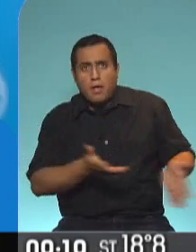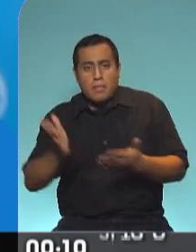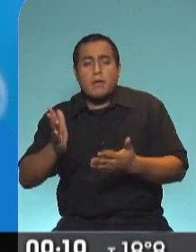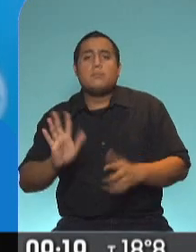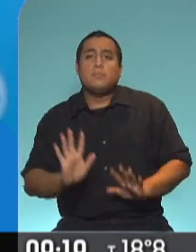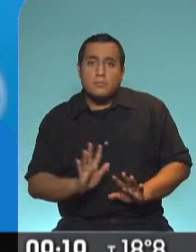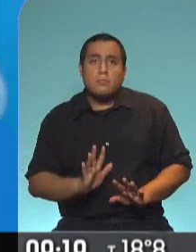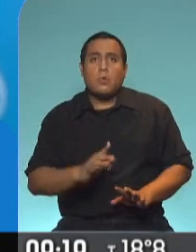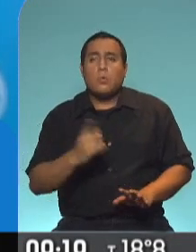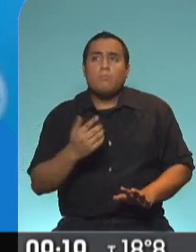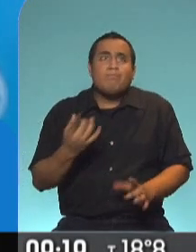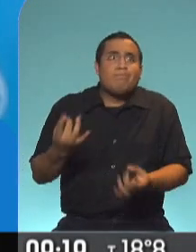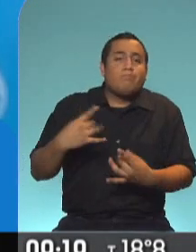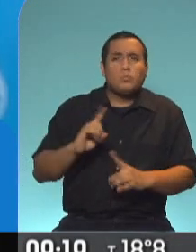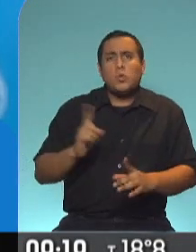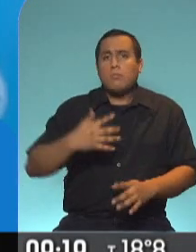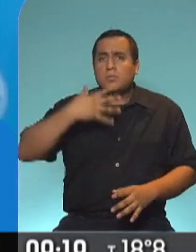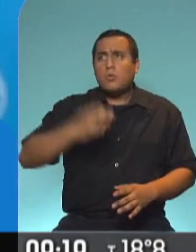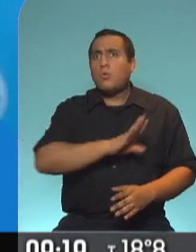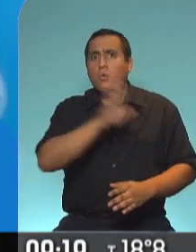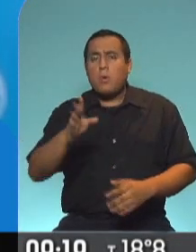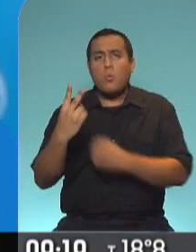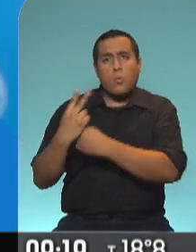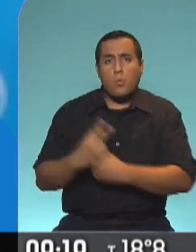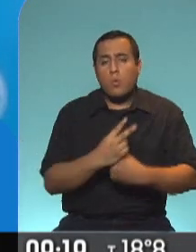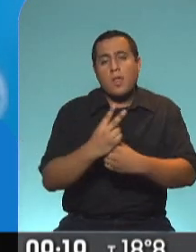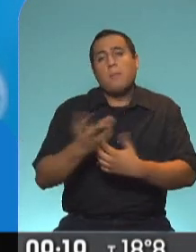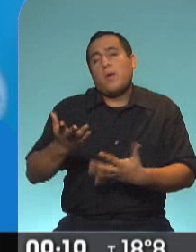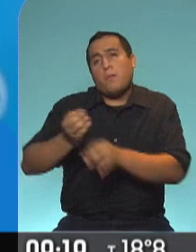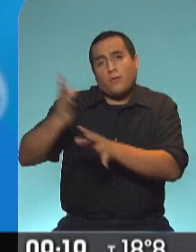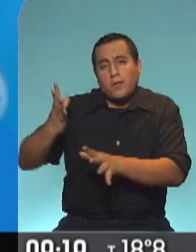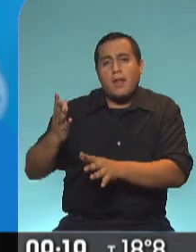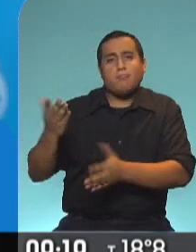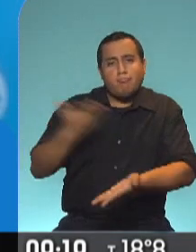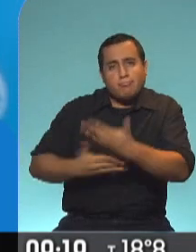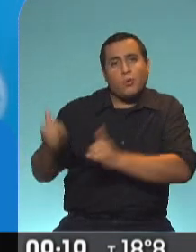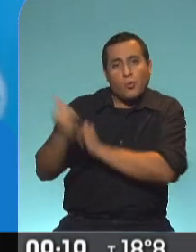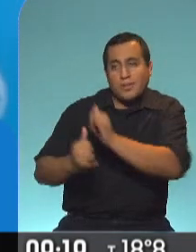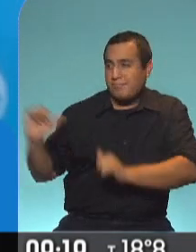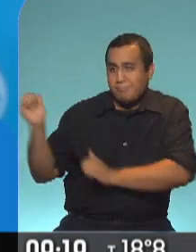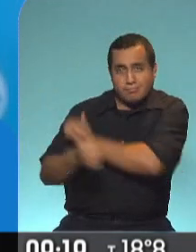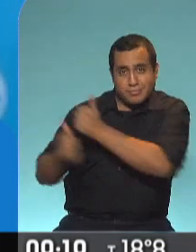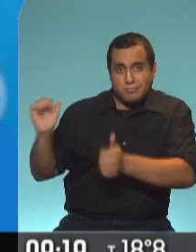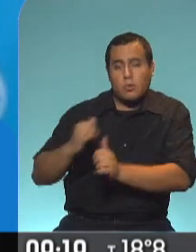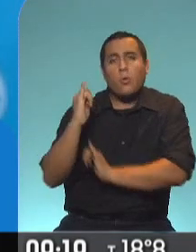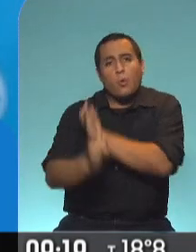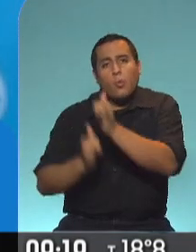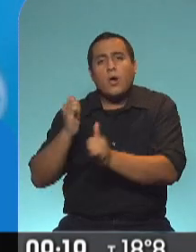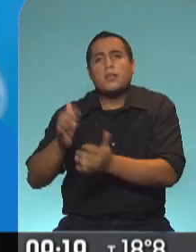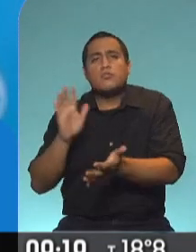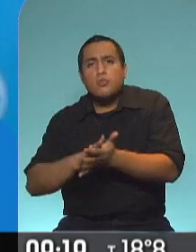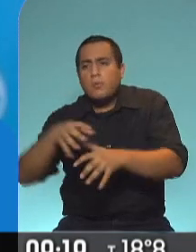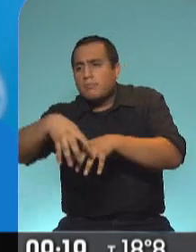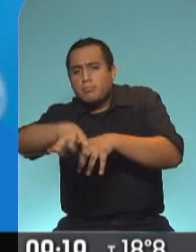asistir a los centros de salud por esto que comparten todos los profesionales y los profesionales que vienen al reporte en relación a los circuitos